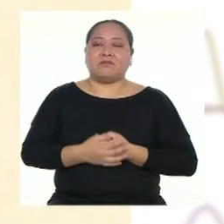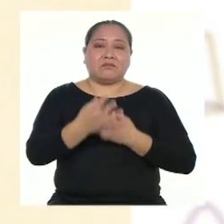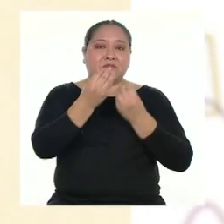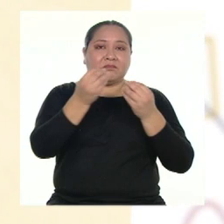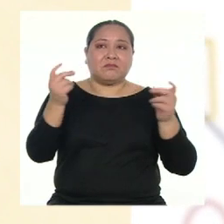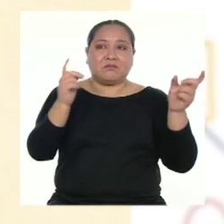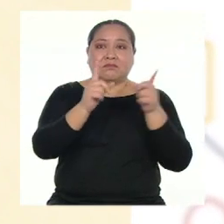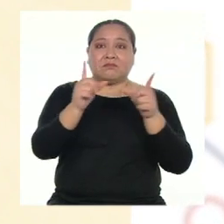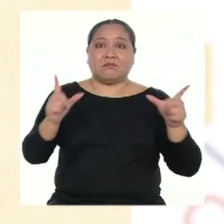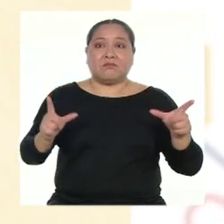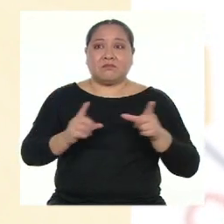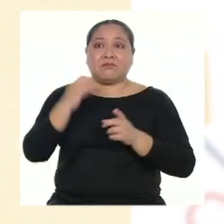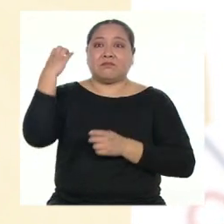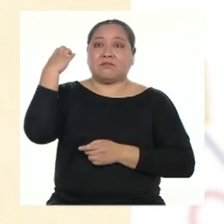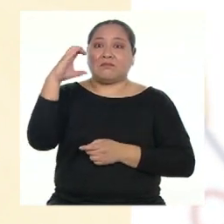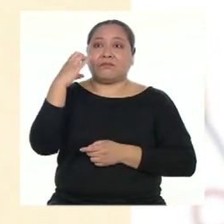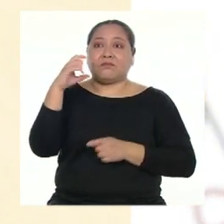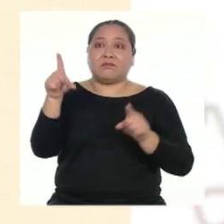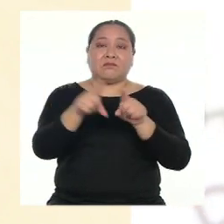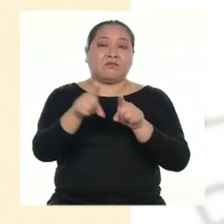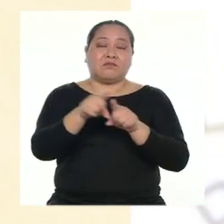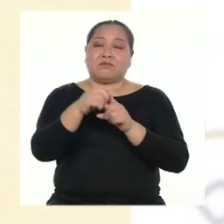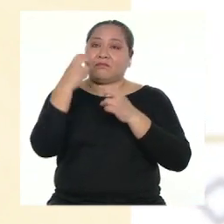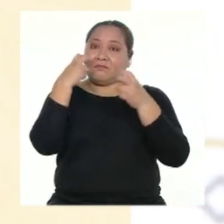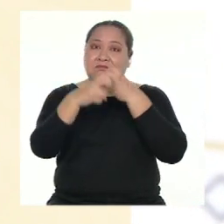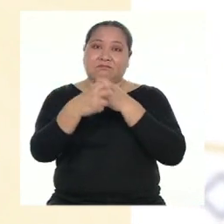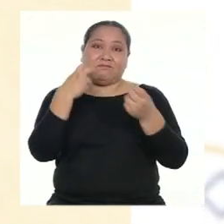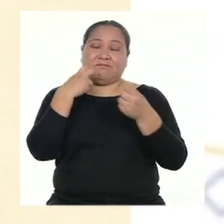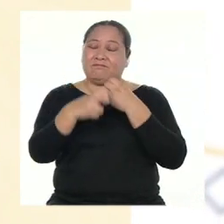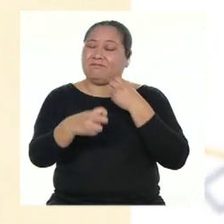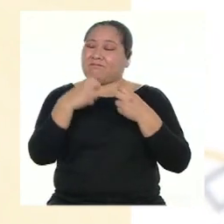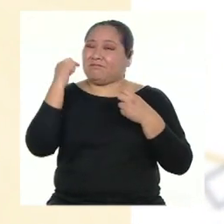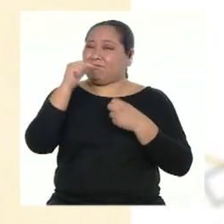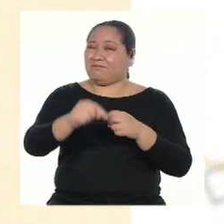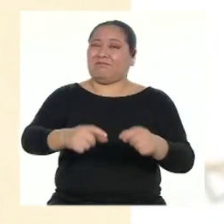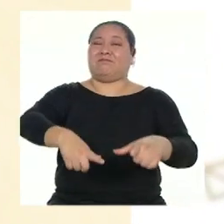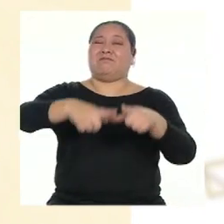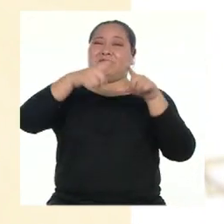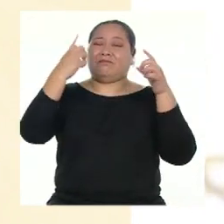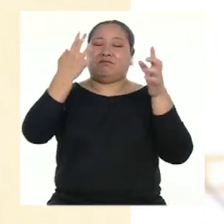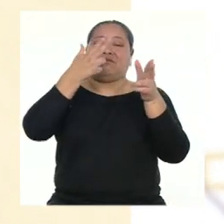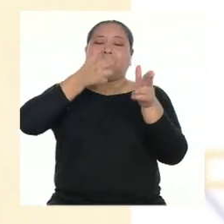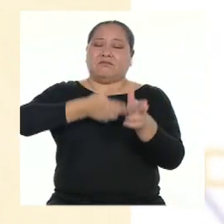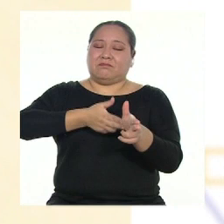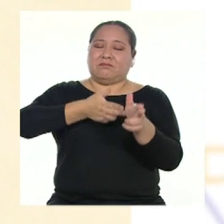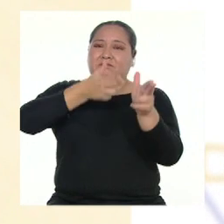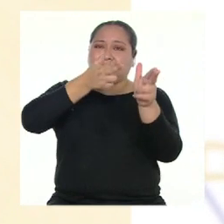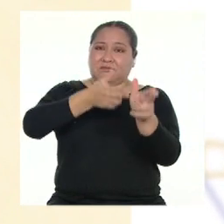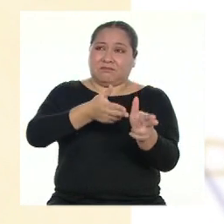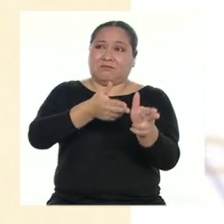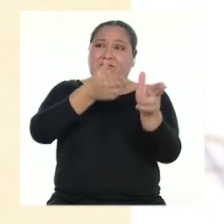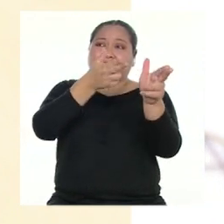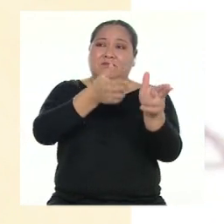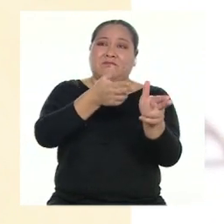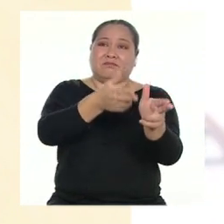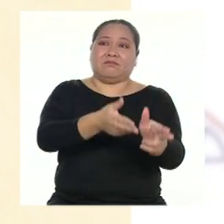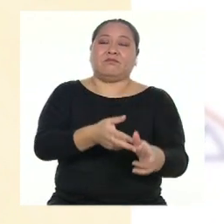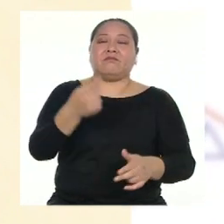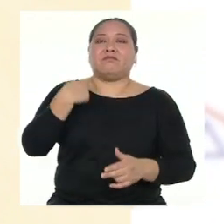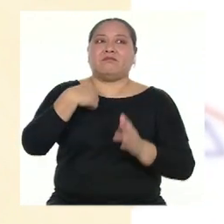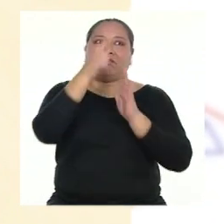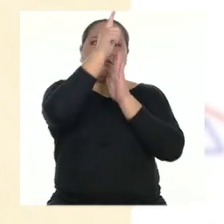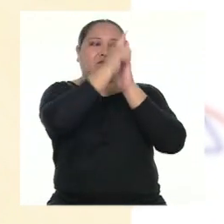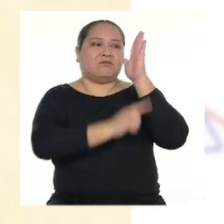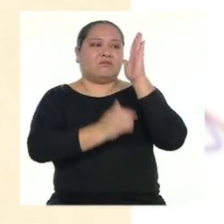Varias ciudades de Colombia también tienen un problema serio con la congestión y tráfico vehicular. De hecho, tengo una